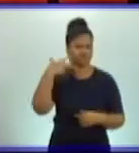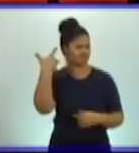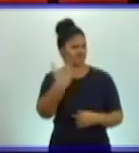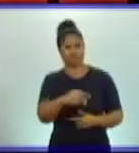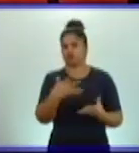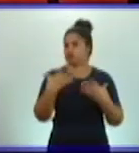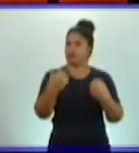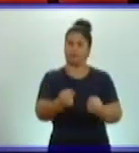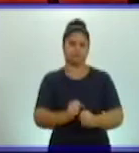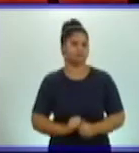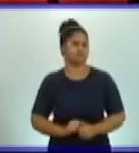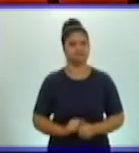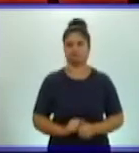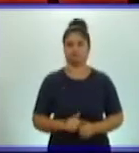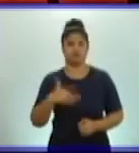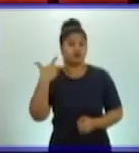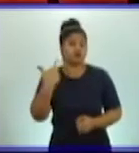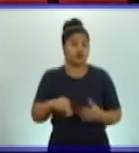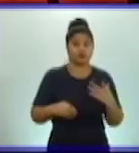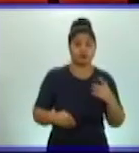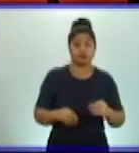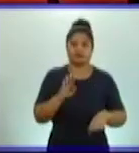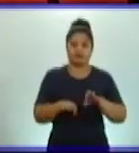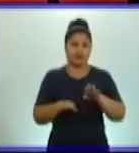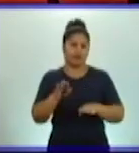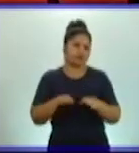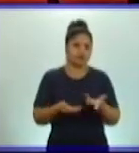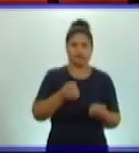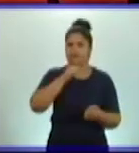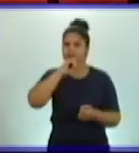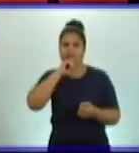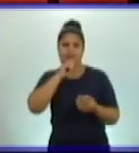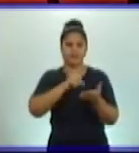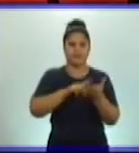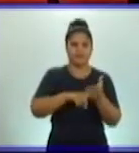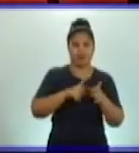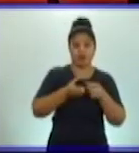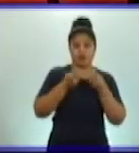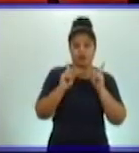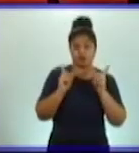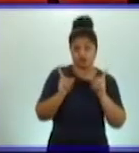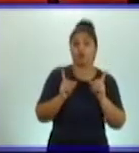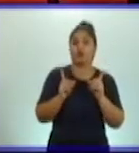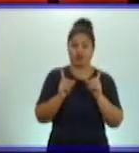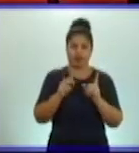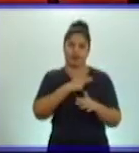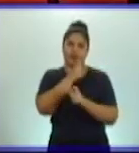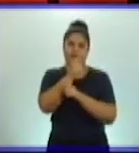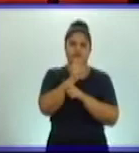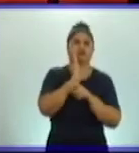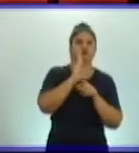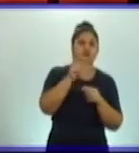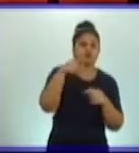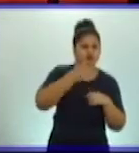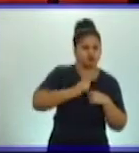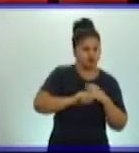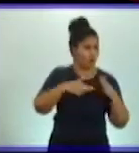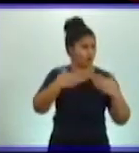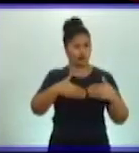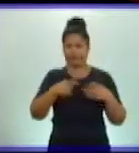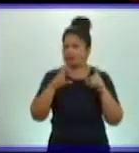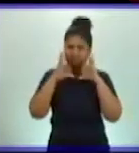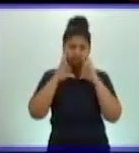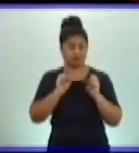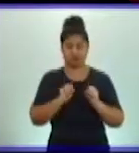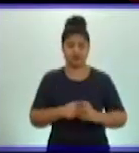y en comprensión de texto. Y cuando los padres van a la reunión también le dicen, oiga, su hijo tiene problema en la comprensión. Y no solo